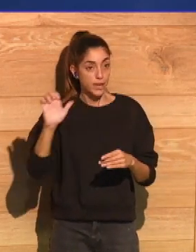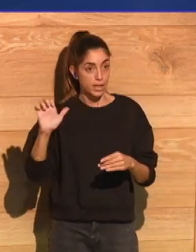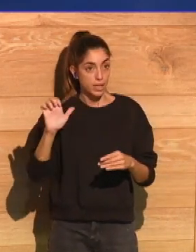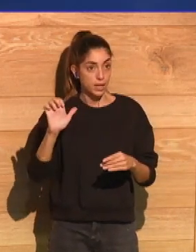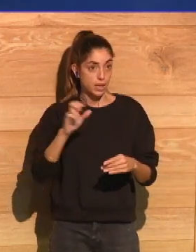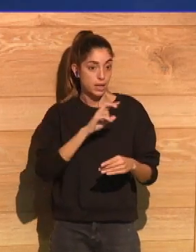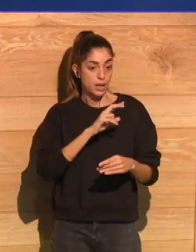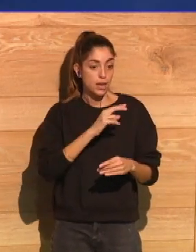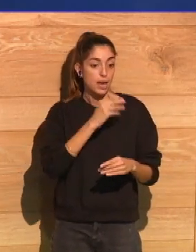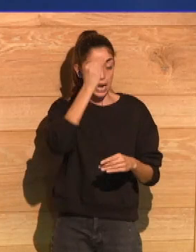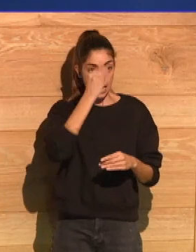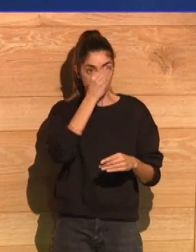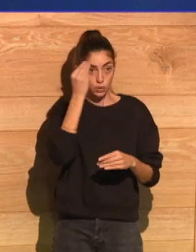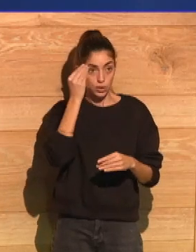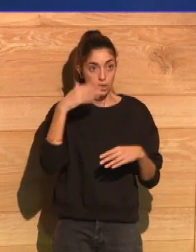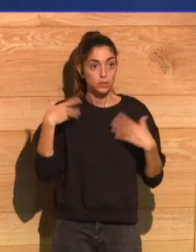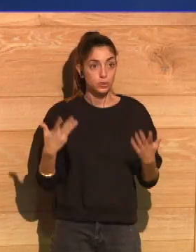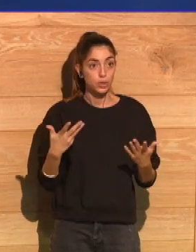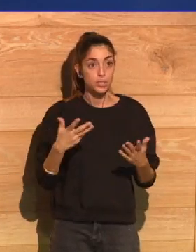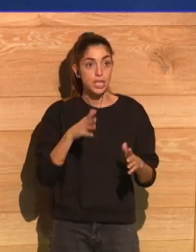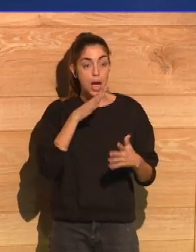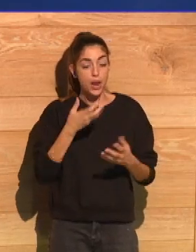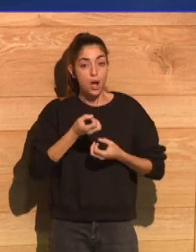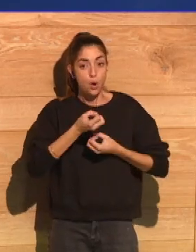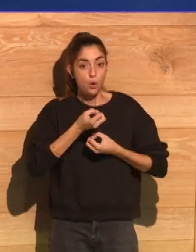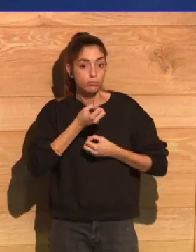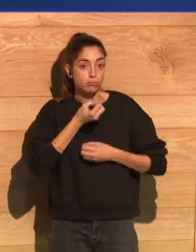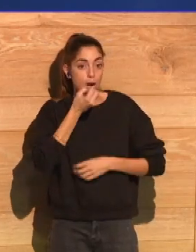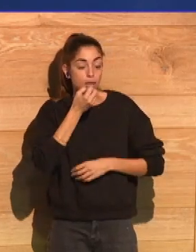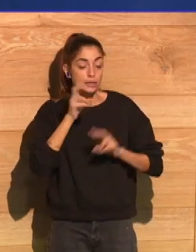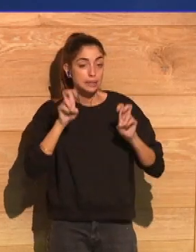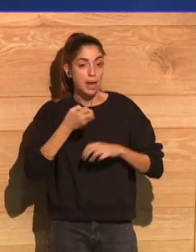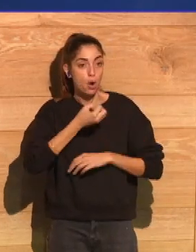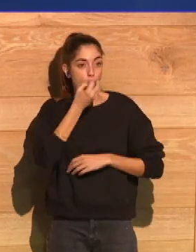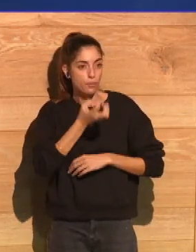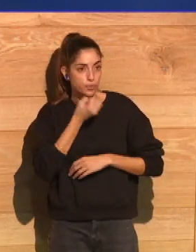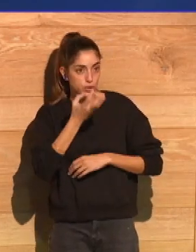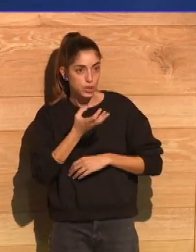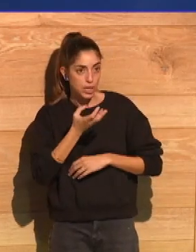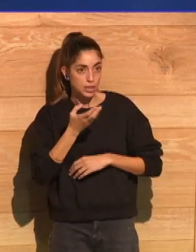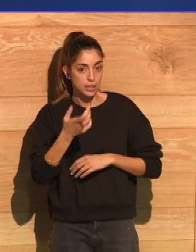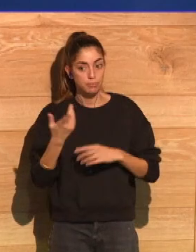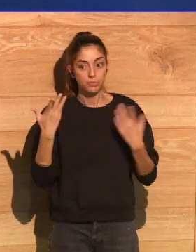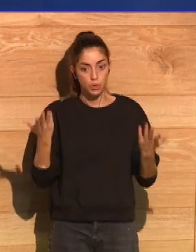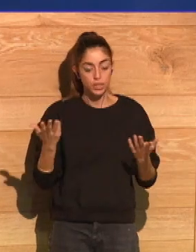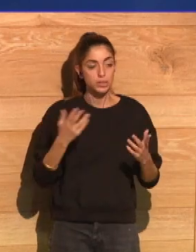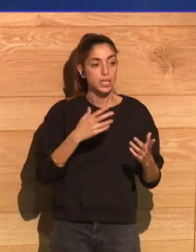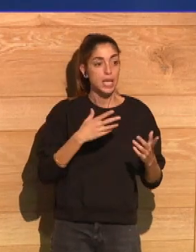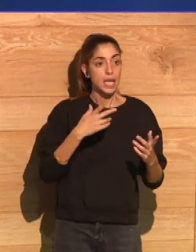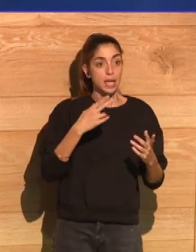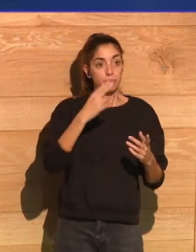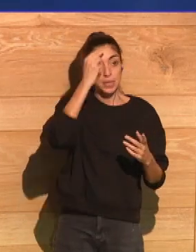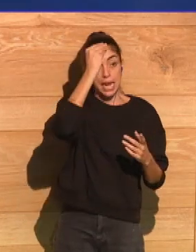que ver con el tono confesional de tu obra? ¿Cuál es la influencia del catolicismo a la hora de